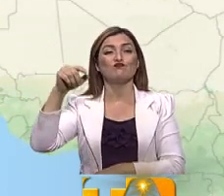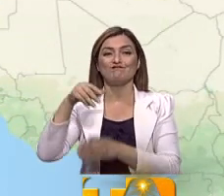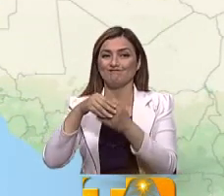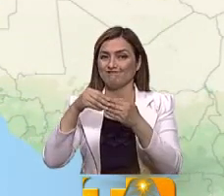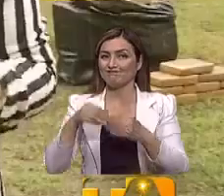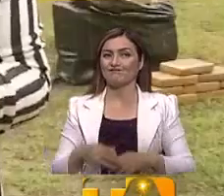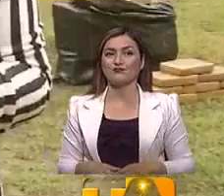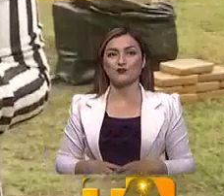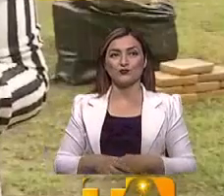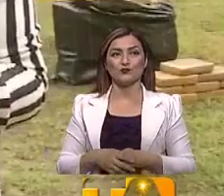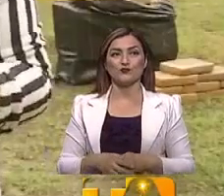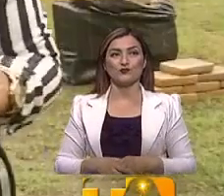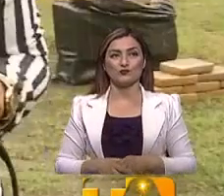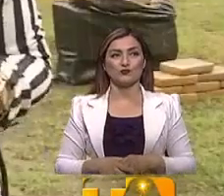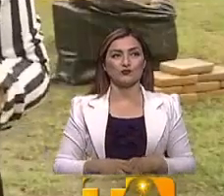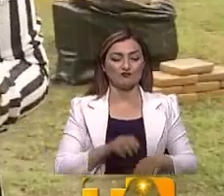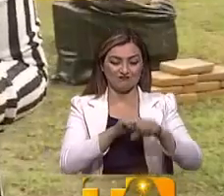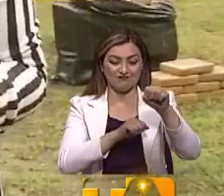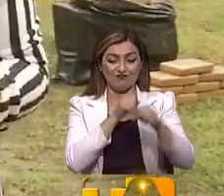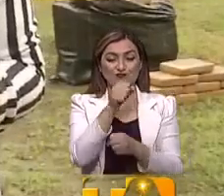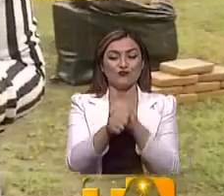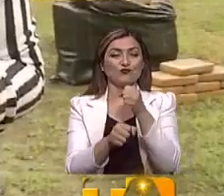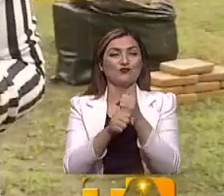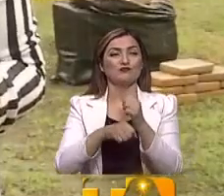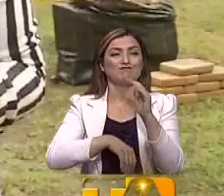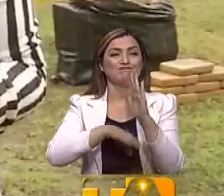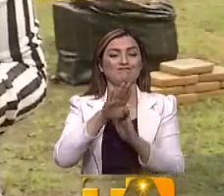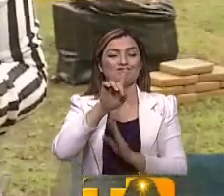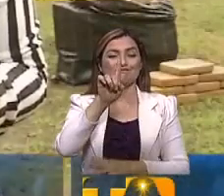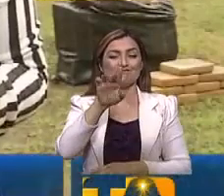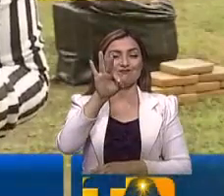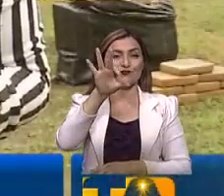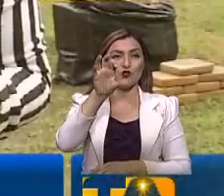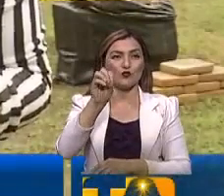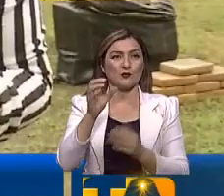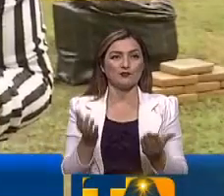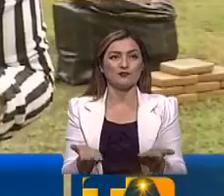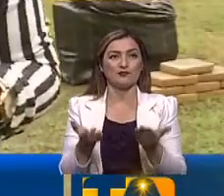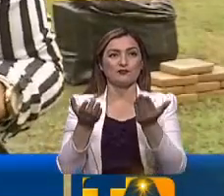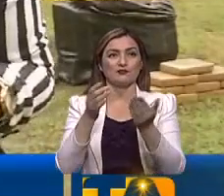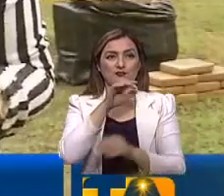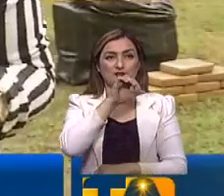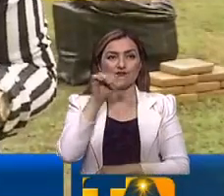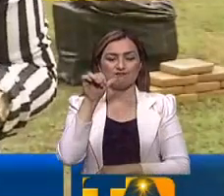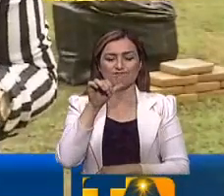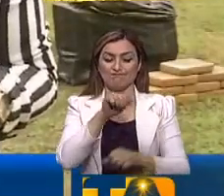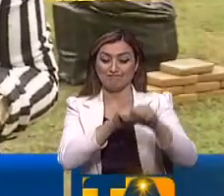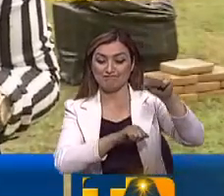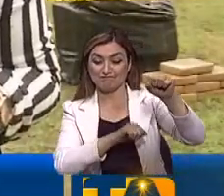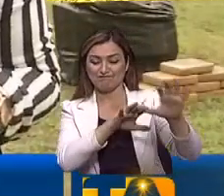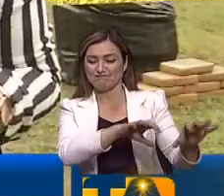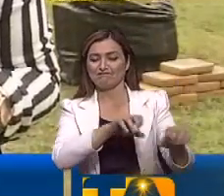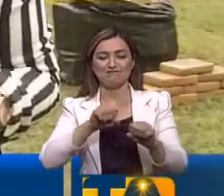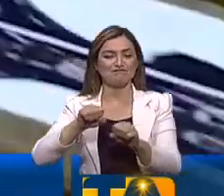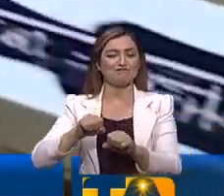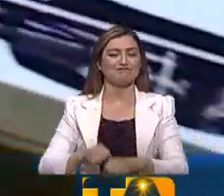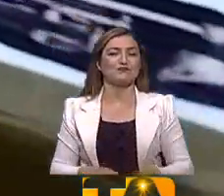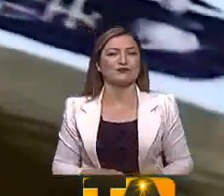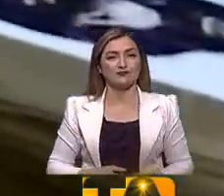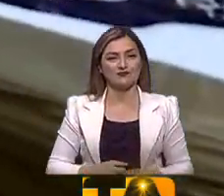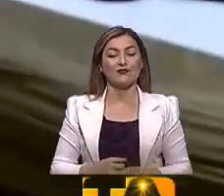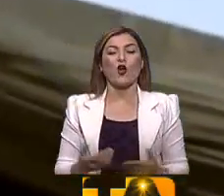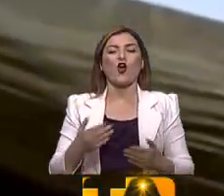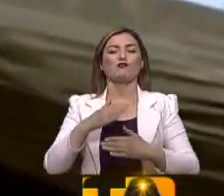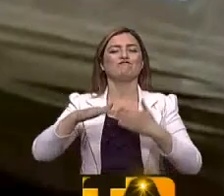millones de dólares. Con este decomiso, en lo que va del año, ya son más de 190 toneladas de clorhidrato de cocaína decomisada en el país. Este